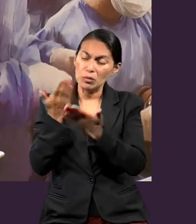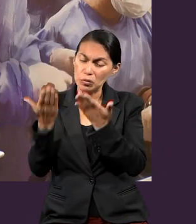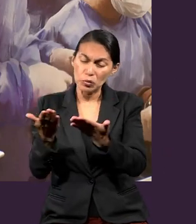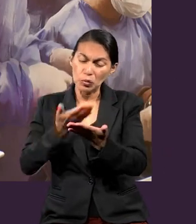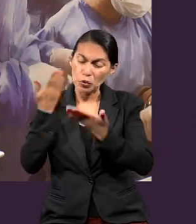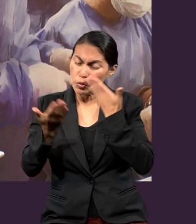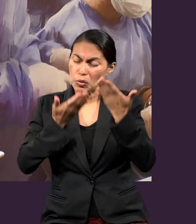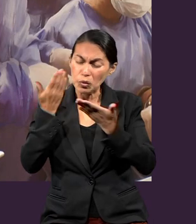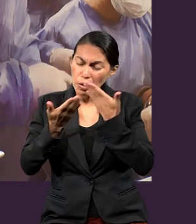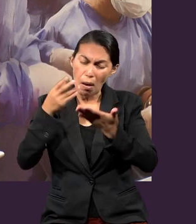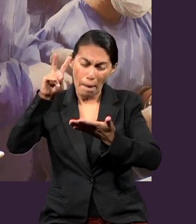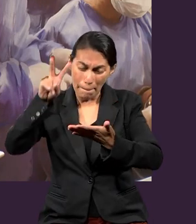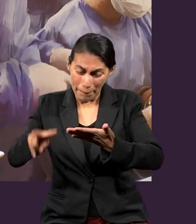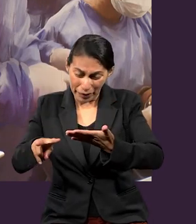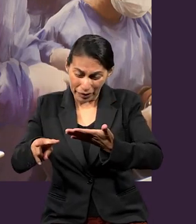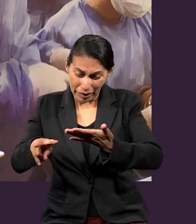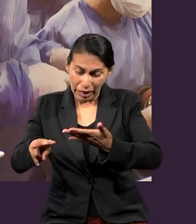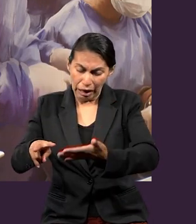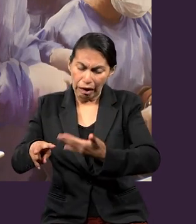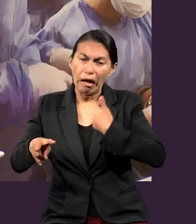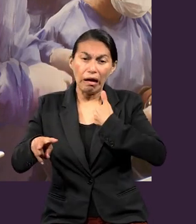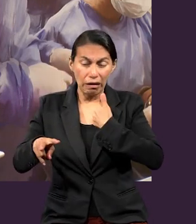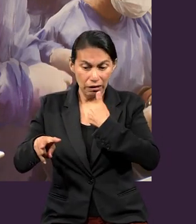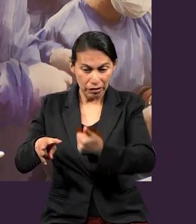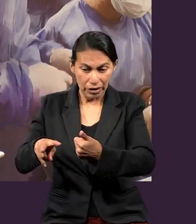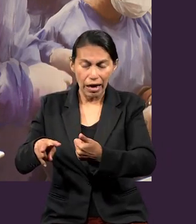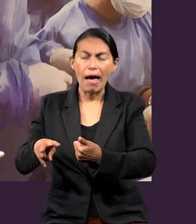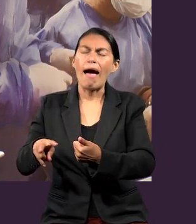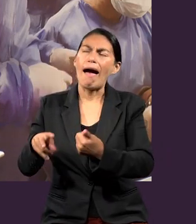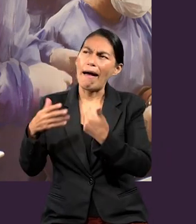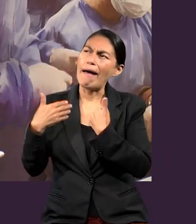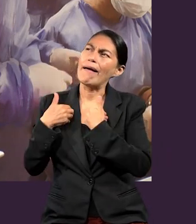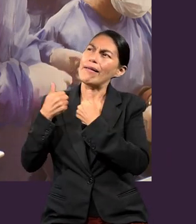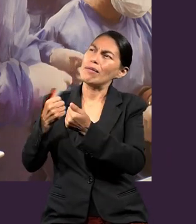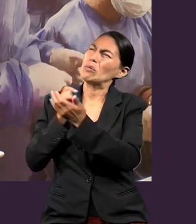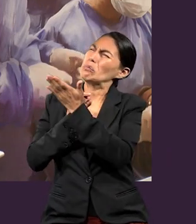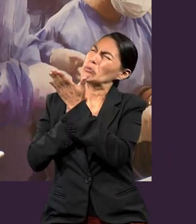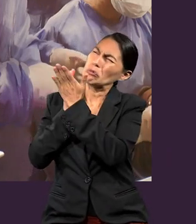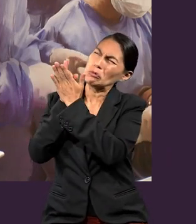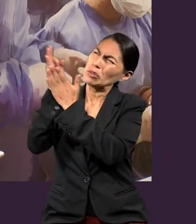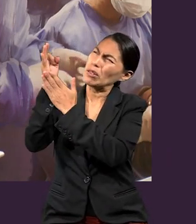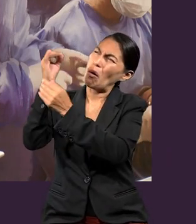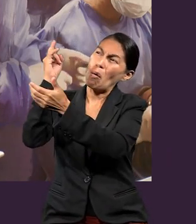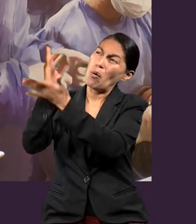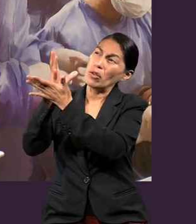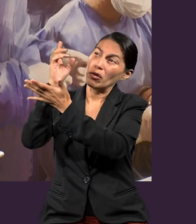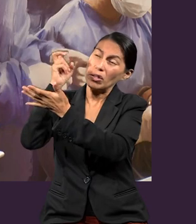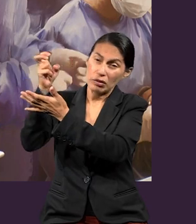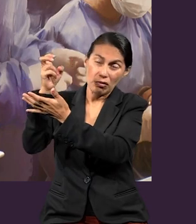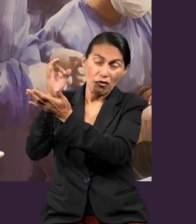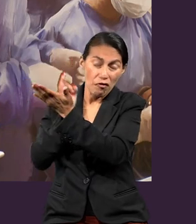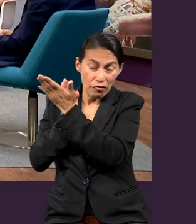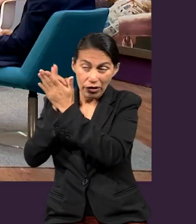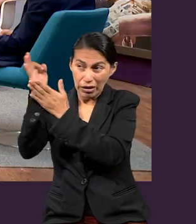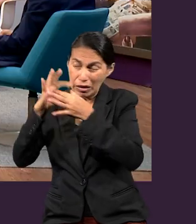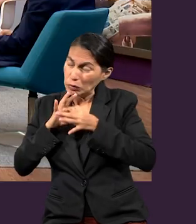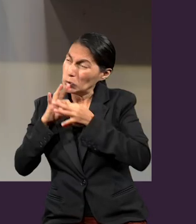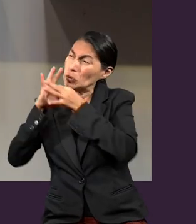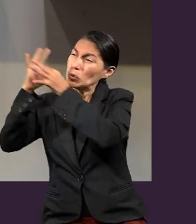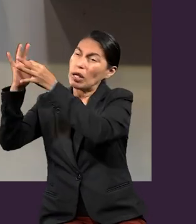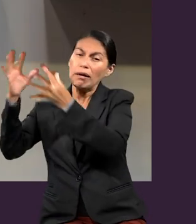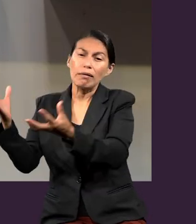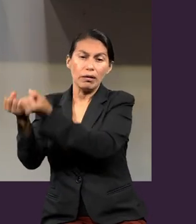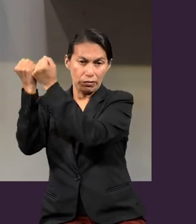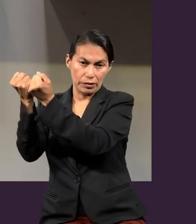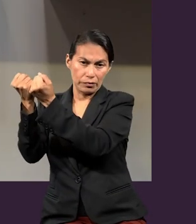buscamos constantemente la palabra de Dios, nos daremos cuenta de que esta es la única forma en la cual podemos llegar a conocer de Jesús. Es